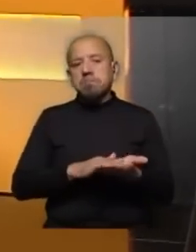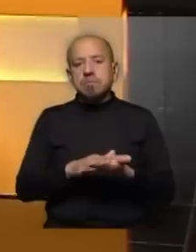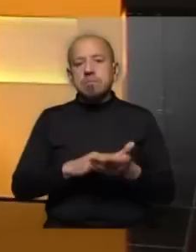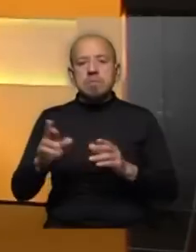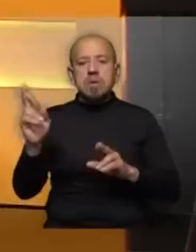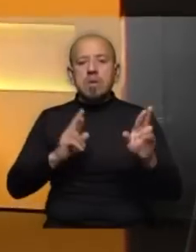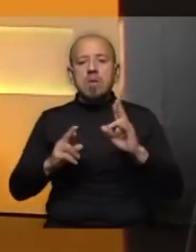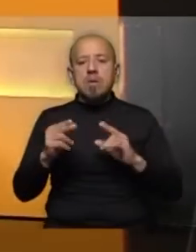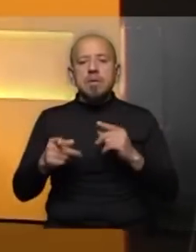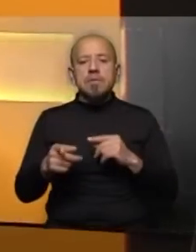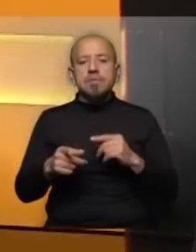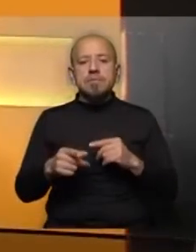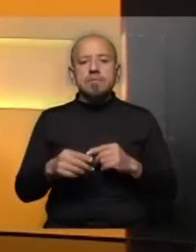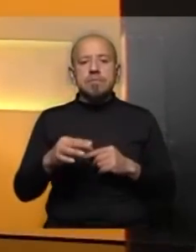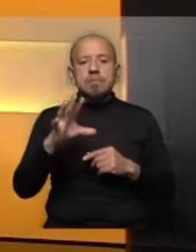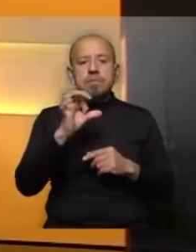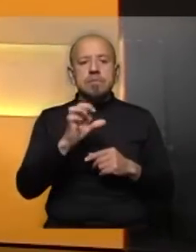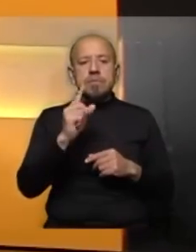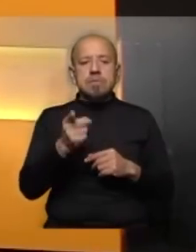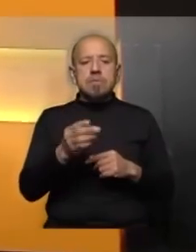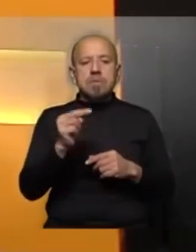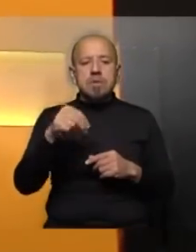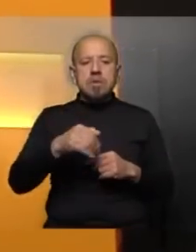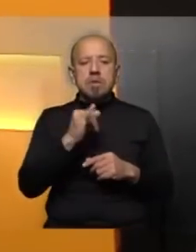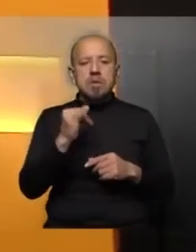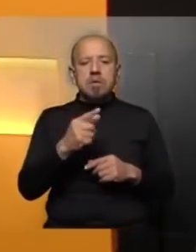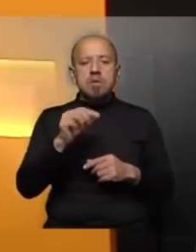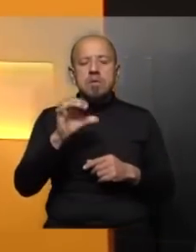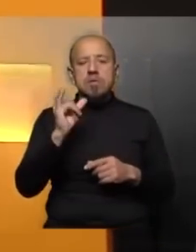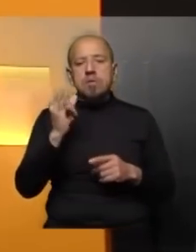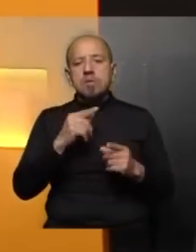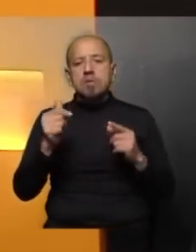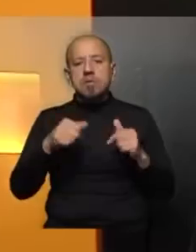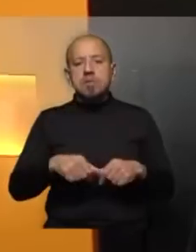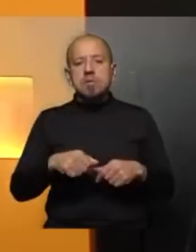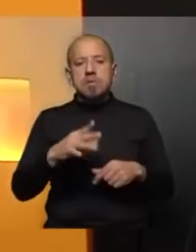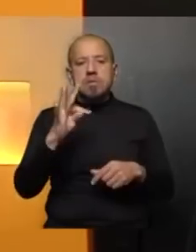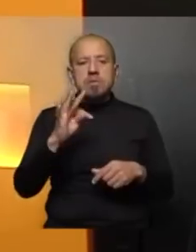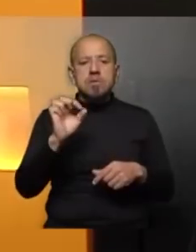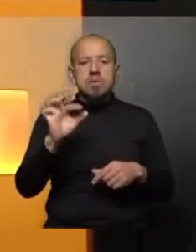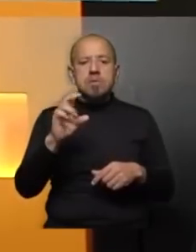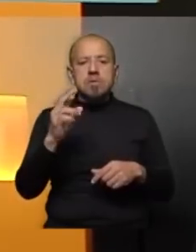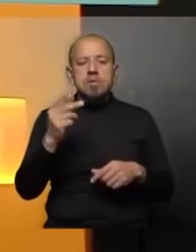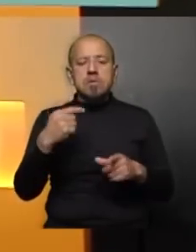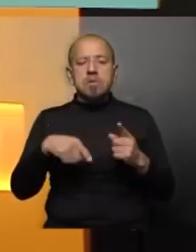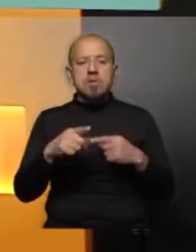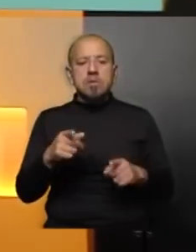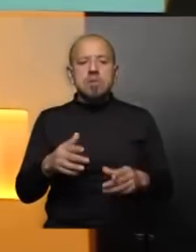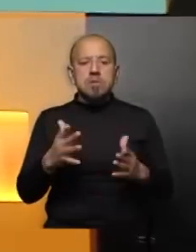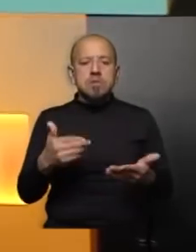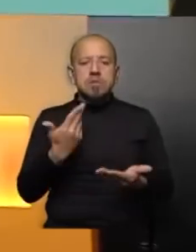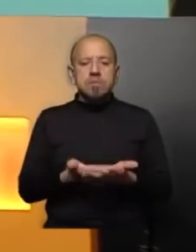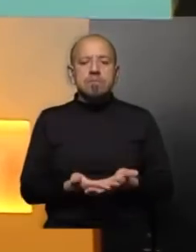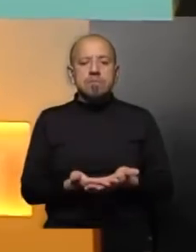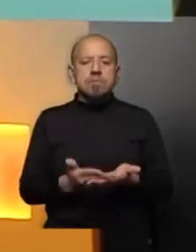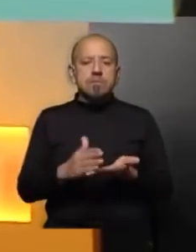zona Santiago González que fue convivencia y hoy Matías Terra pero no nos plantean nada